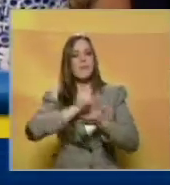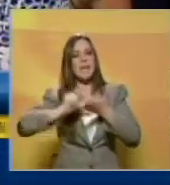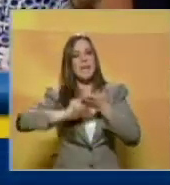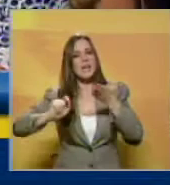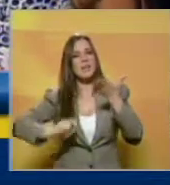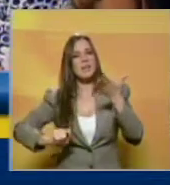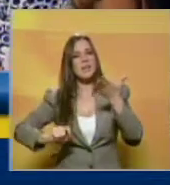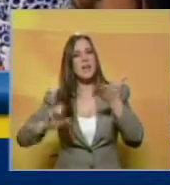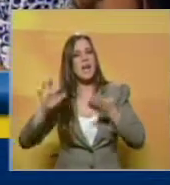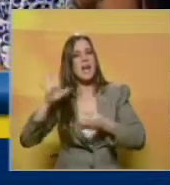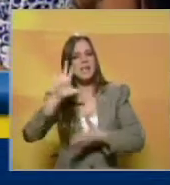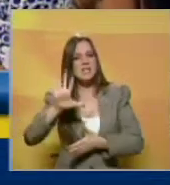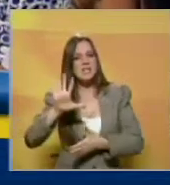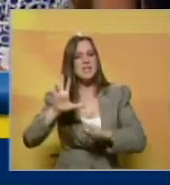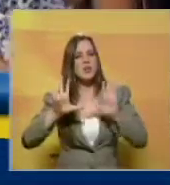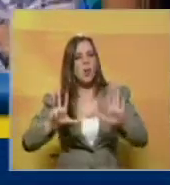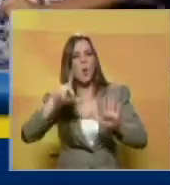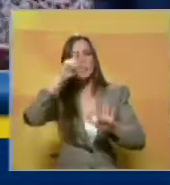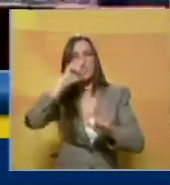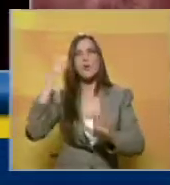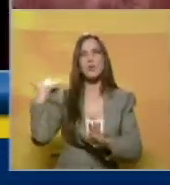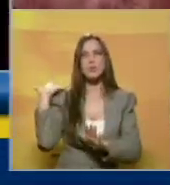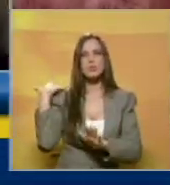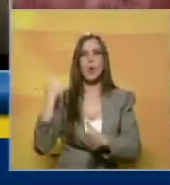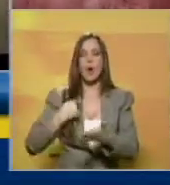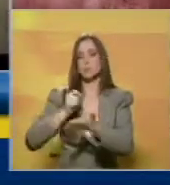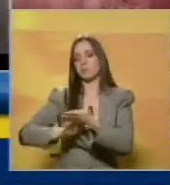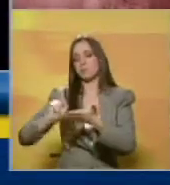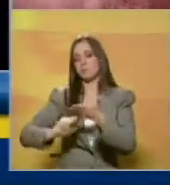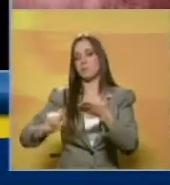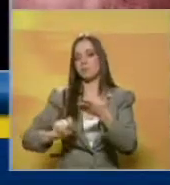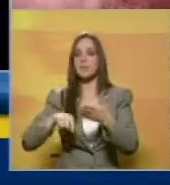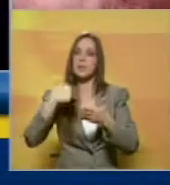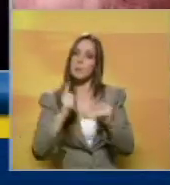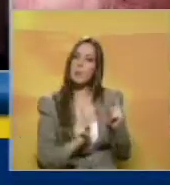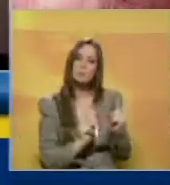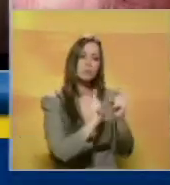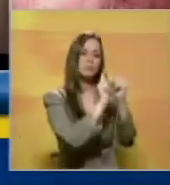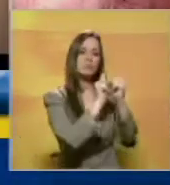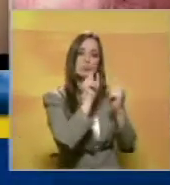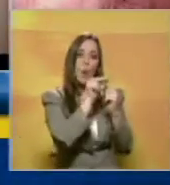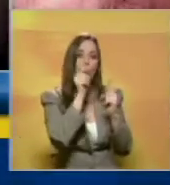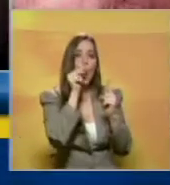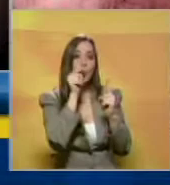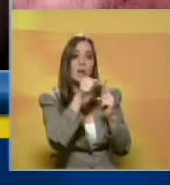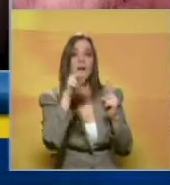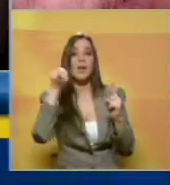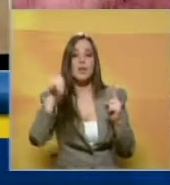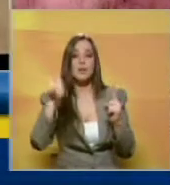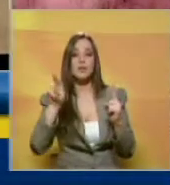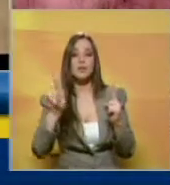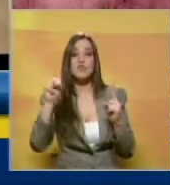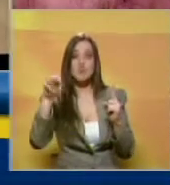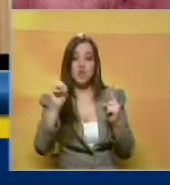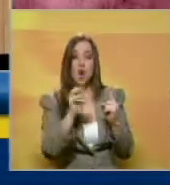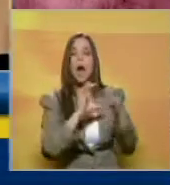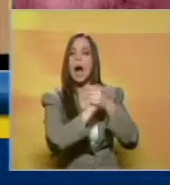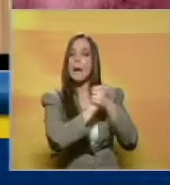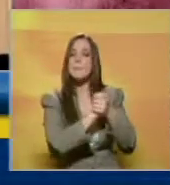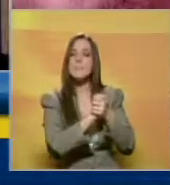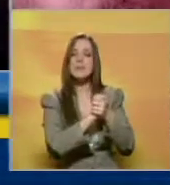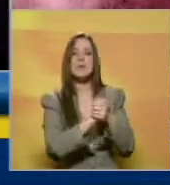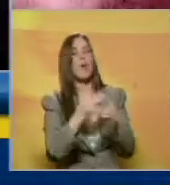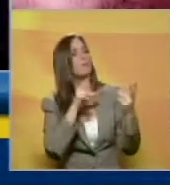hace aproximadamente 5 u 8 años. Y bueno, cuando me reuní con mi amigo Nuno Gómez, que es el director con quien tengo una relación de